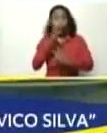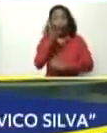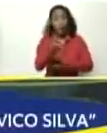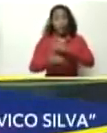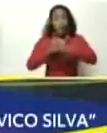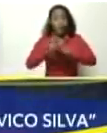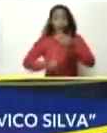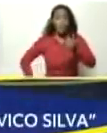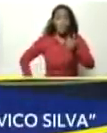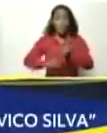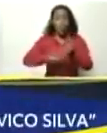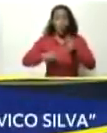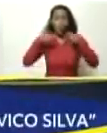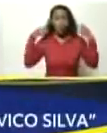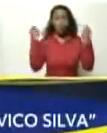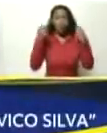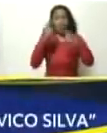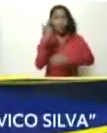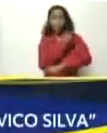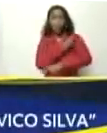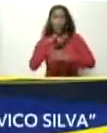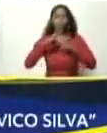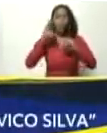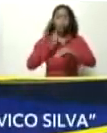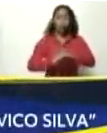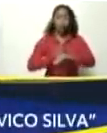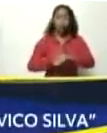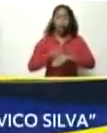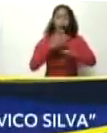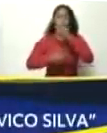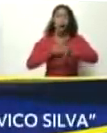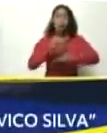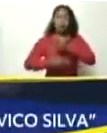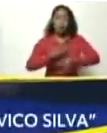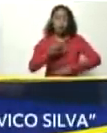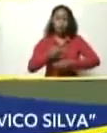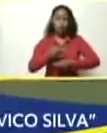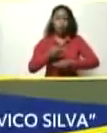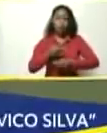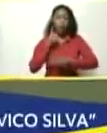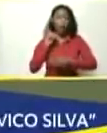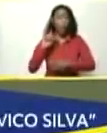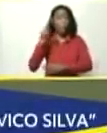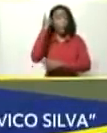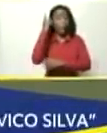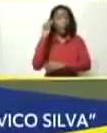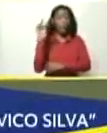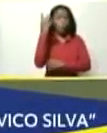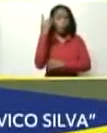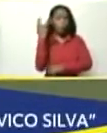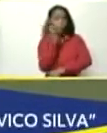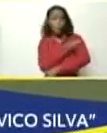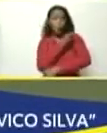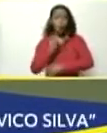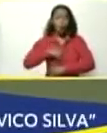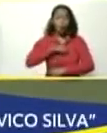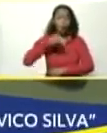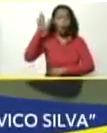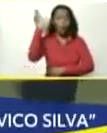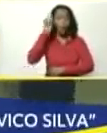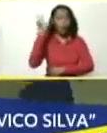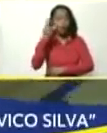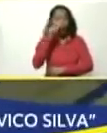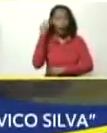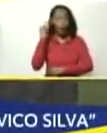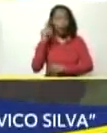reforzar lo que es la campaña de vacunación en todo momento y garantizar lo que son las primeras y segundas dosis de todos nuestros venezolanos, de todas